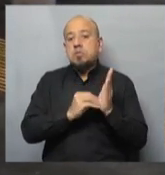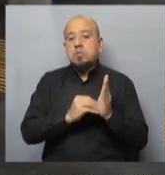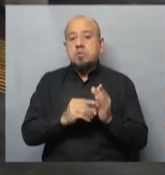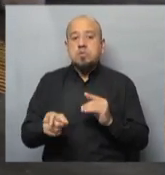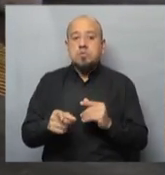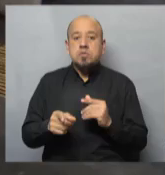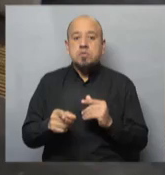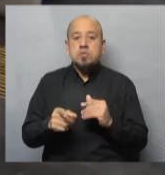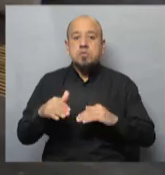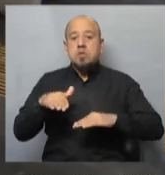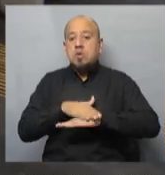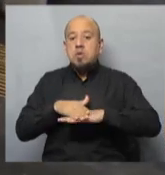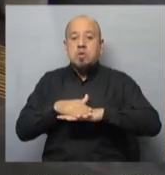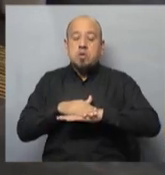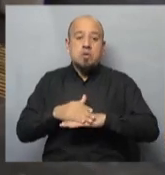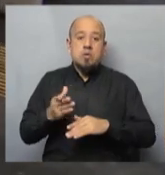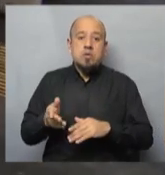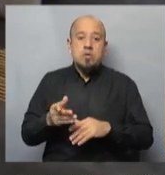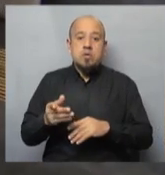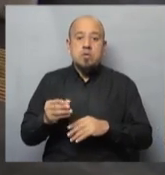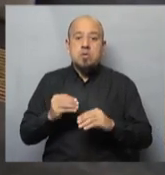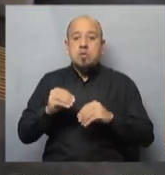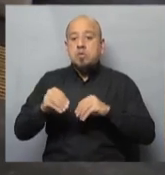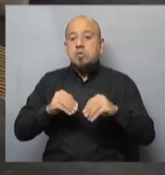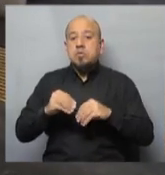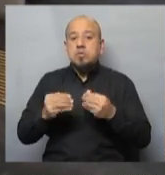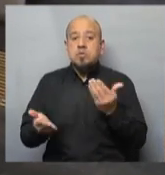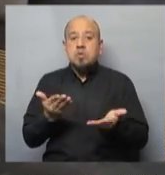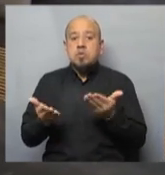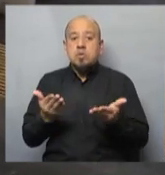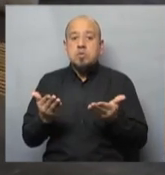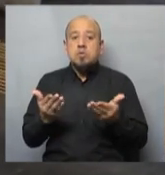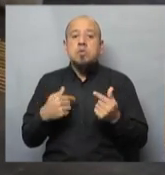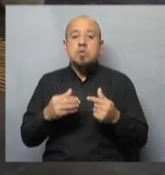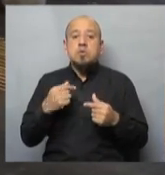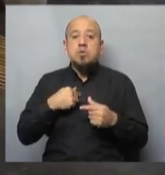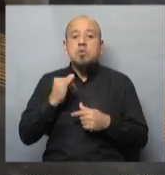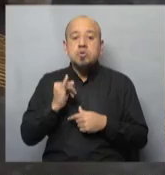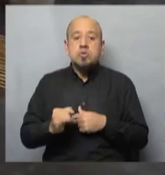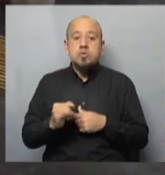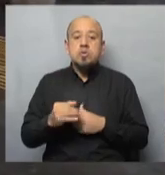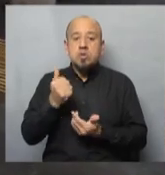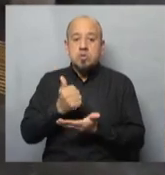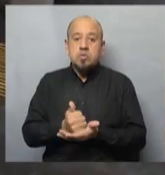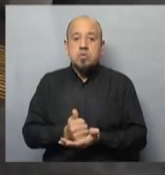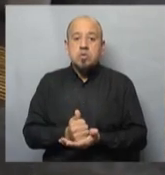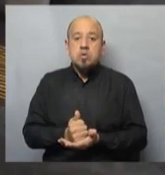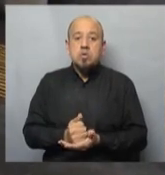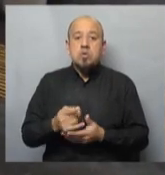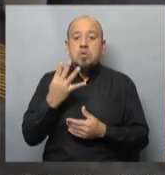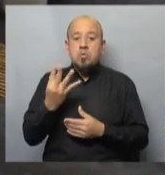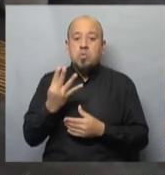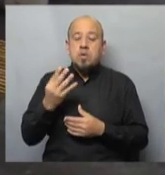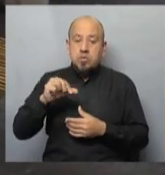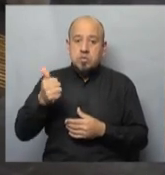menos nivel de juego ajedrecístico en comparación conmigo. Que yo sí participé y quedé en cuarto lugar en el